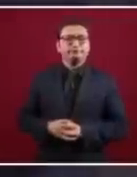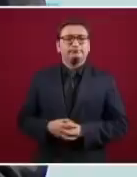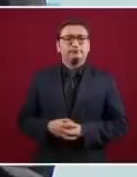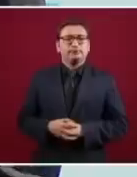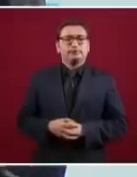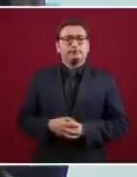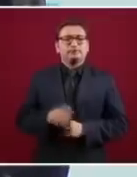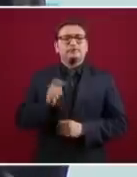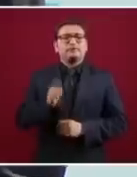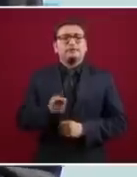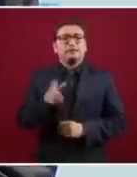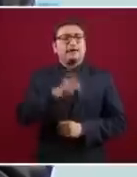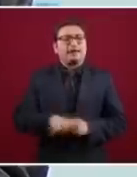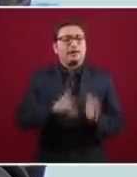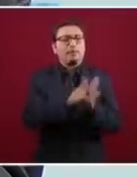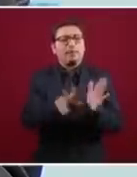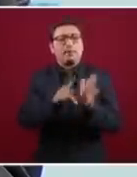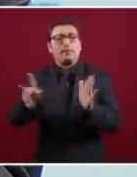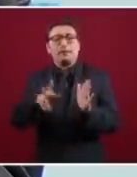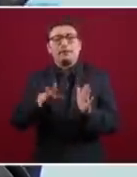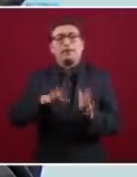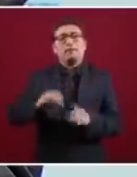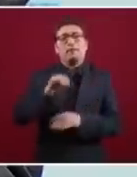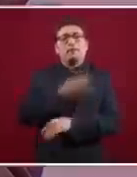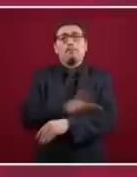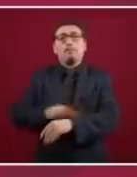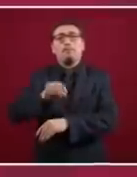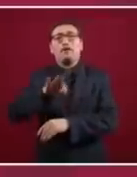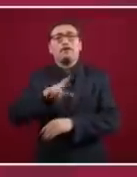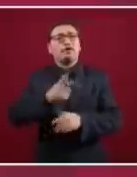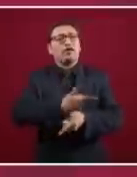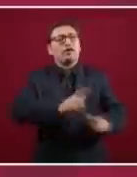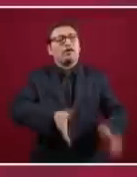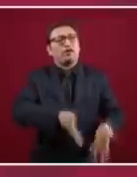eso no se lo perdonaron nunca